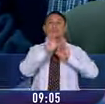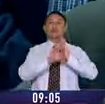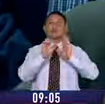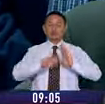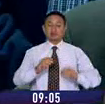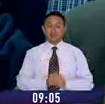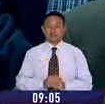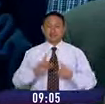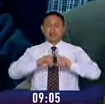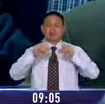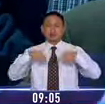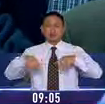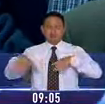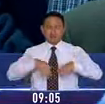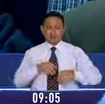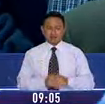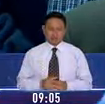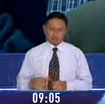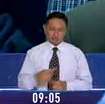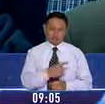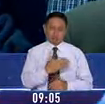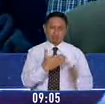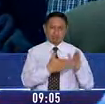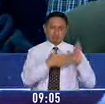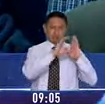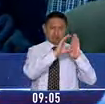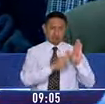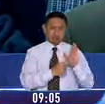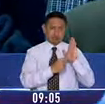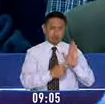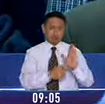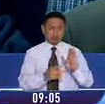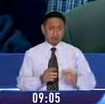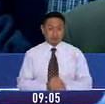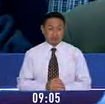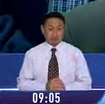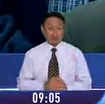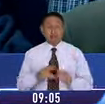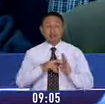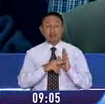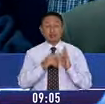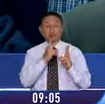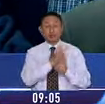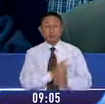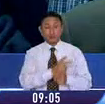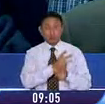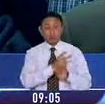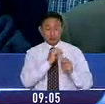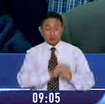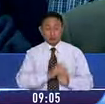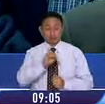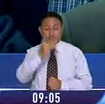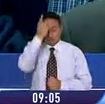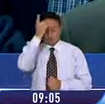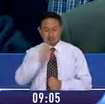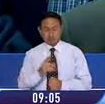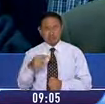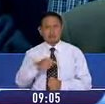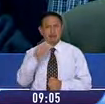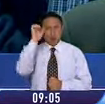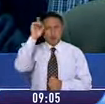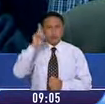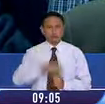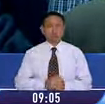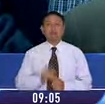ante varias acciones de inconstitucionalidad, con medidas cautelares, debe pronunciarse. Y